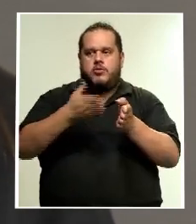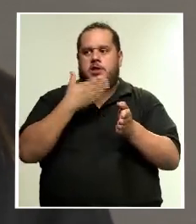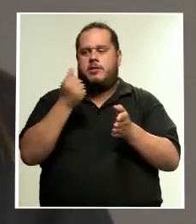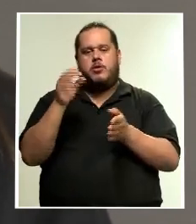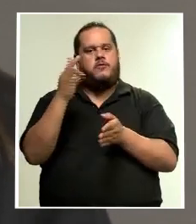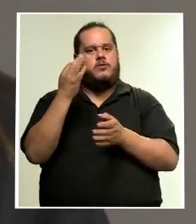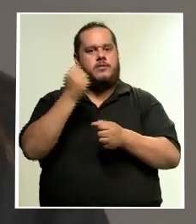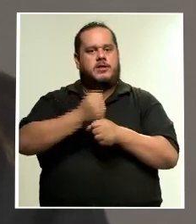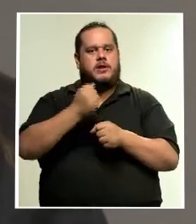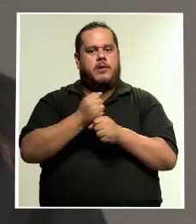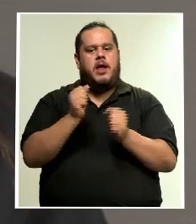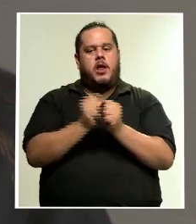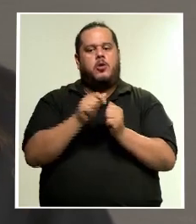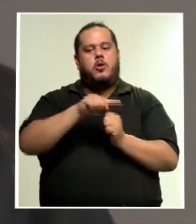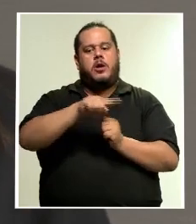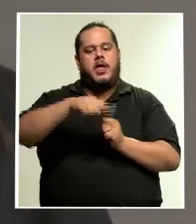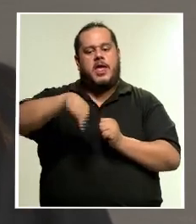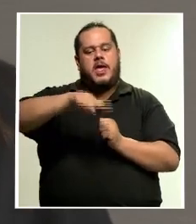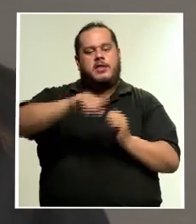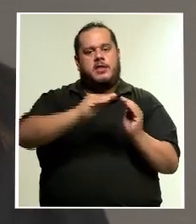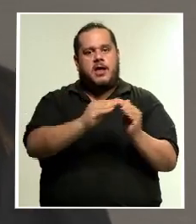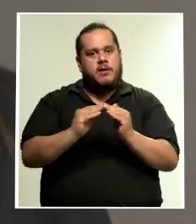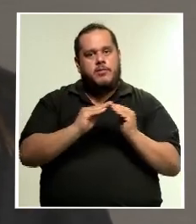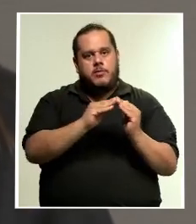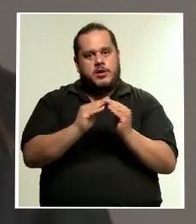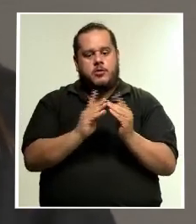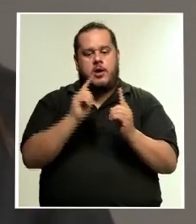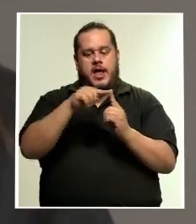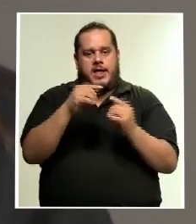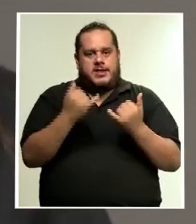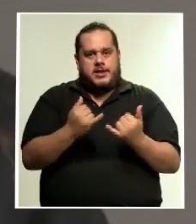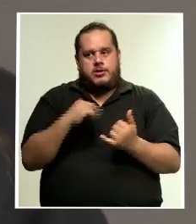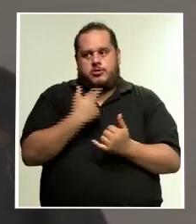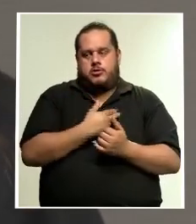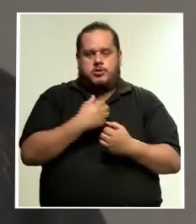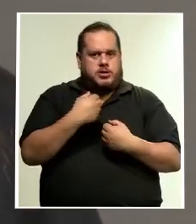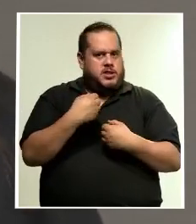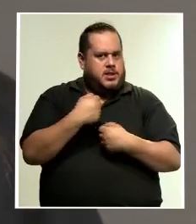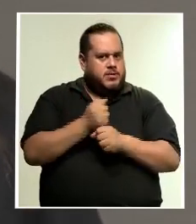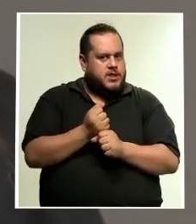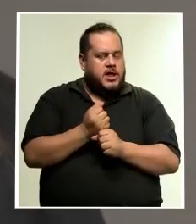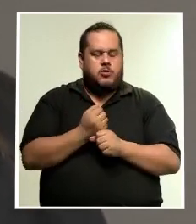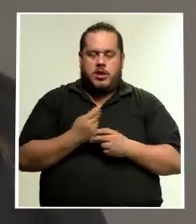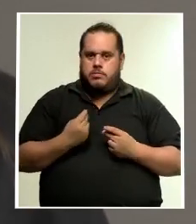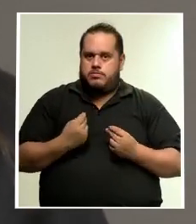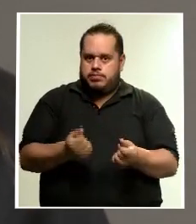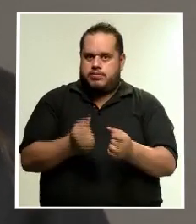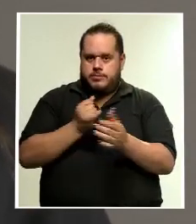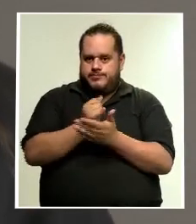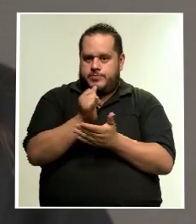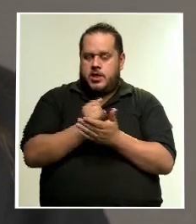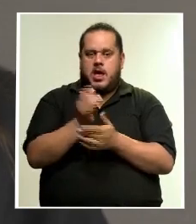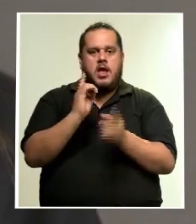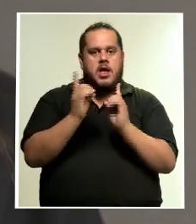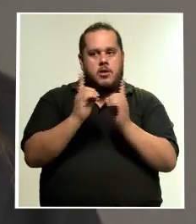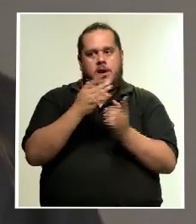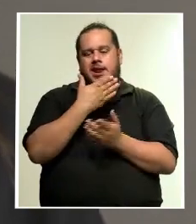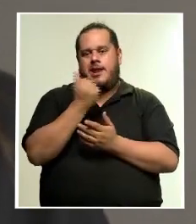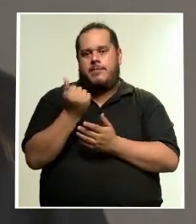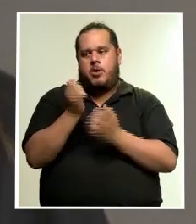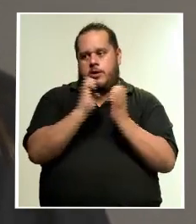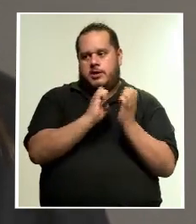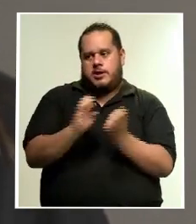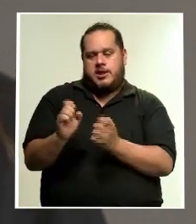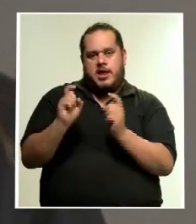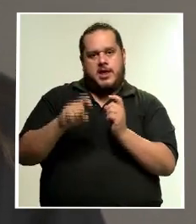de trabajar con esta población. Hasta este momento lo que estamos haciendo es a toda velocidad investigando cuál es la mejor estrategia